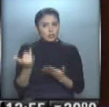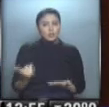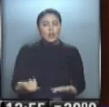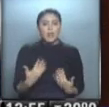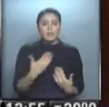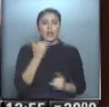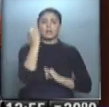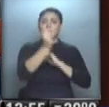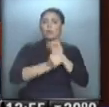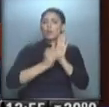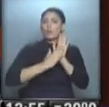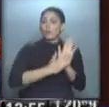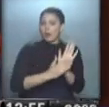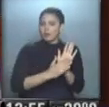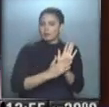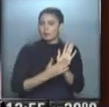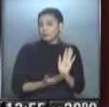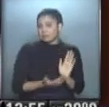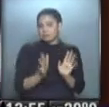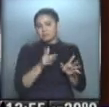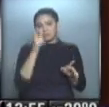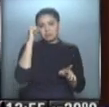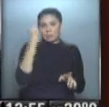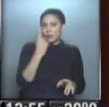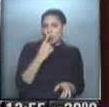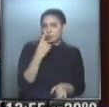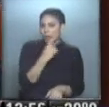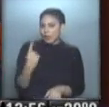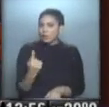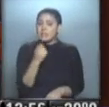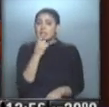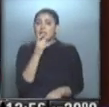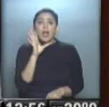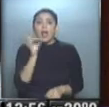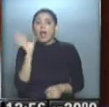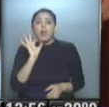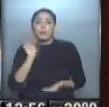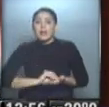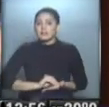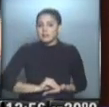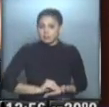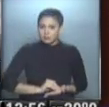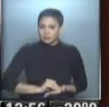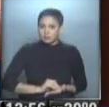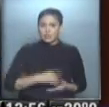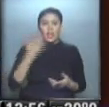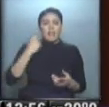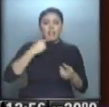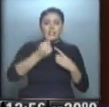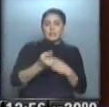a argumentar cada una, 10 minutos, sobre si hay alguna otra cuestión que se hayan